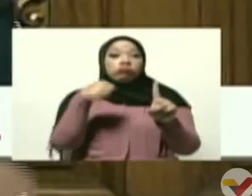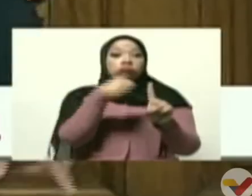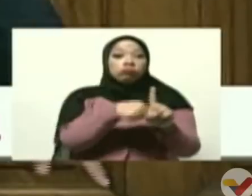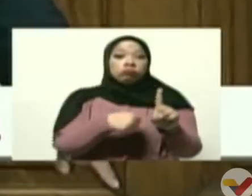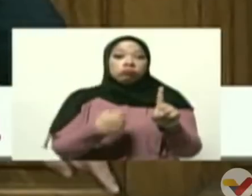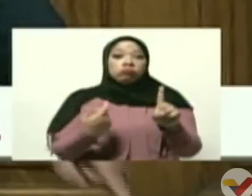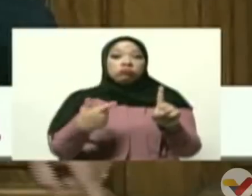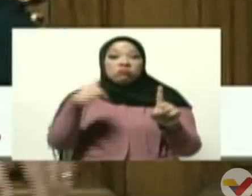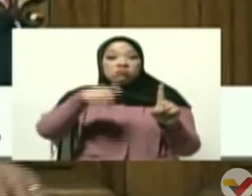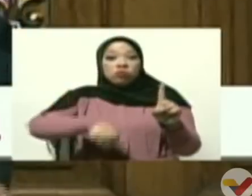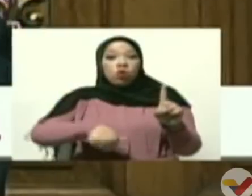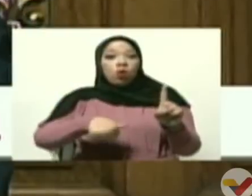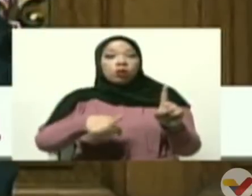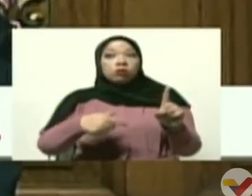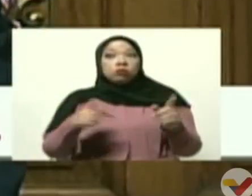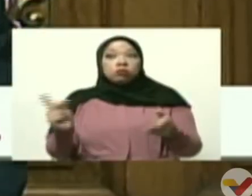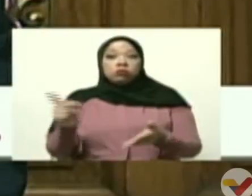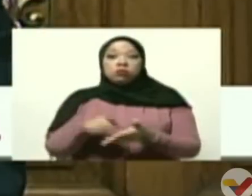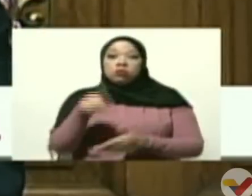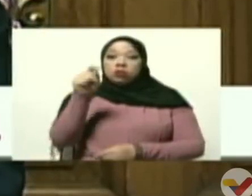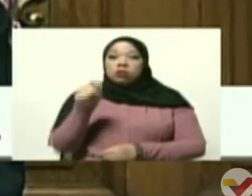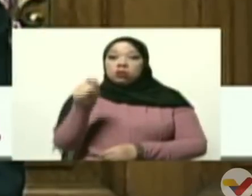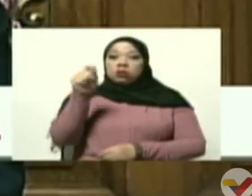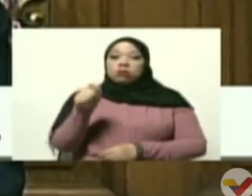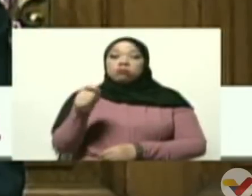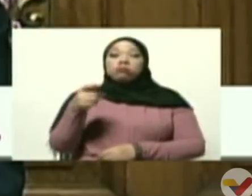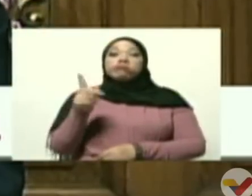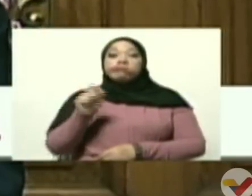Y están aquí hoy en esta asamblea.